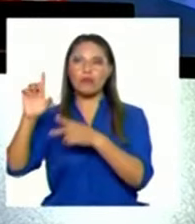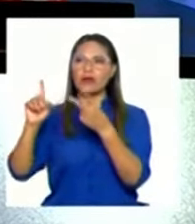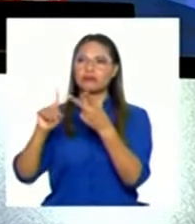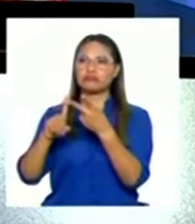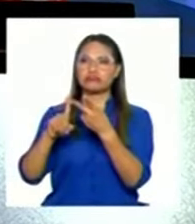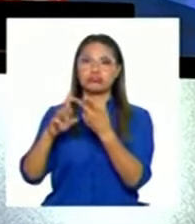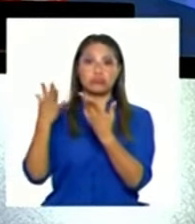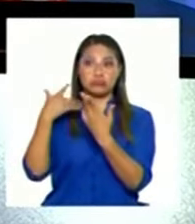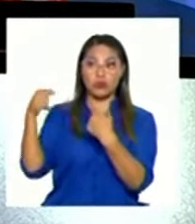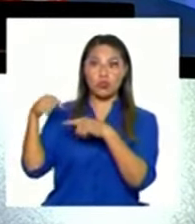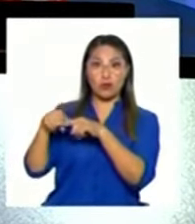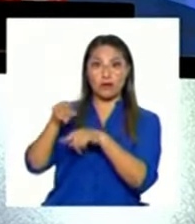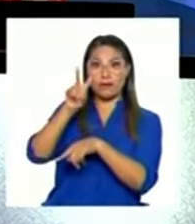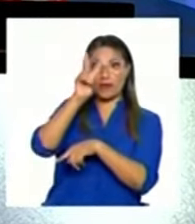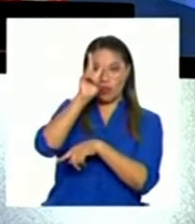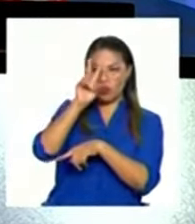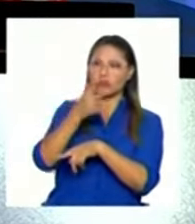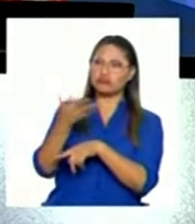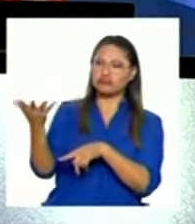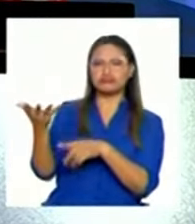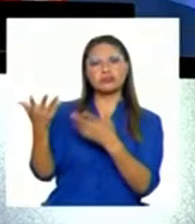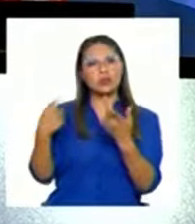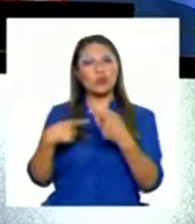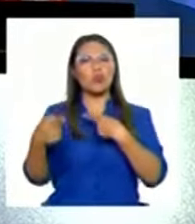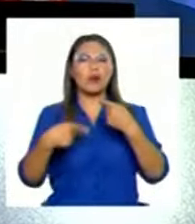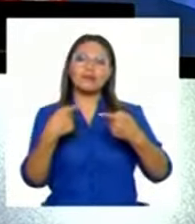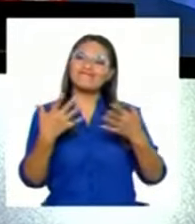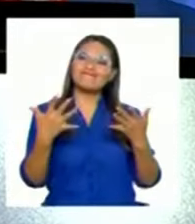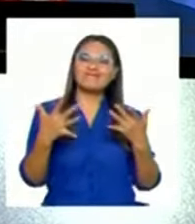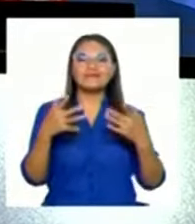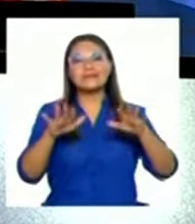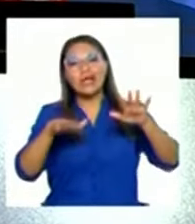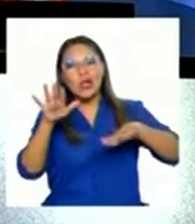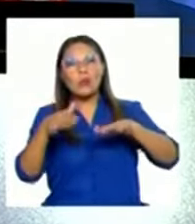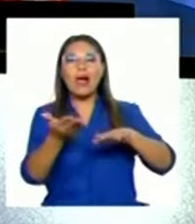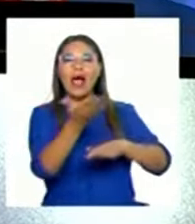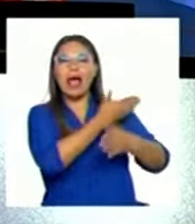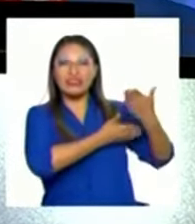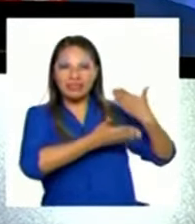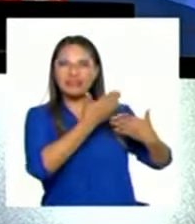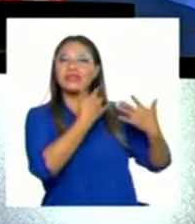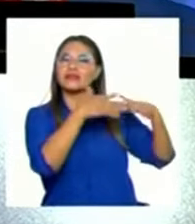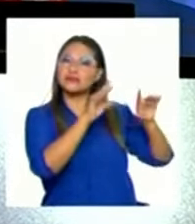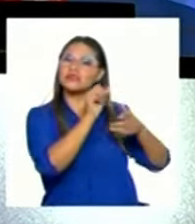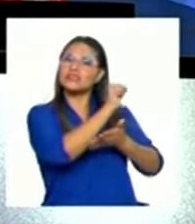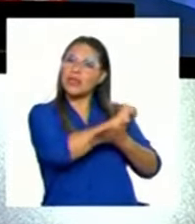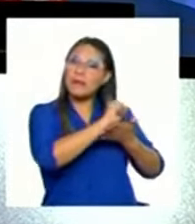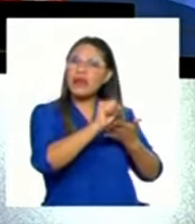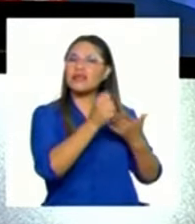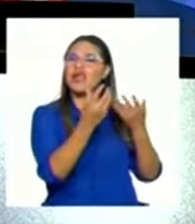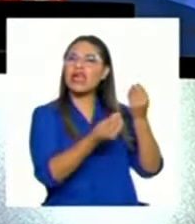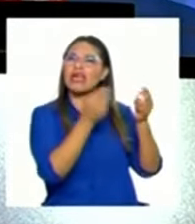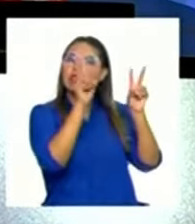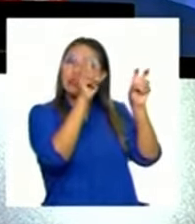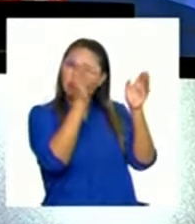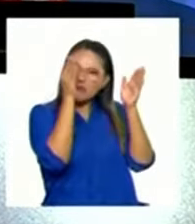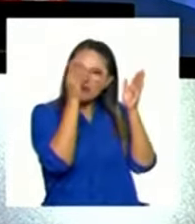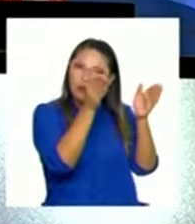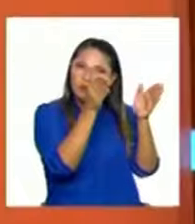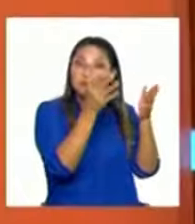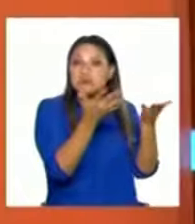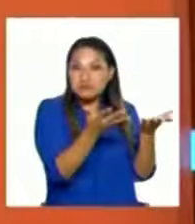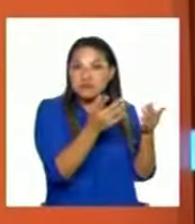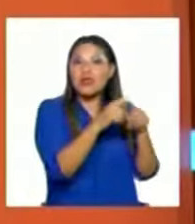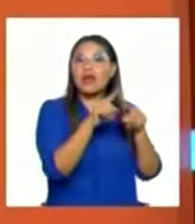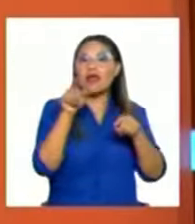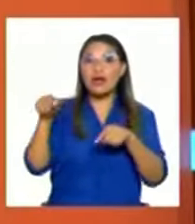especial en el pueblo peruano, donde se van pues perdiendo algunos significados, ¿no?, de la Semana Santa. Así es, en el programa Diálogo Abierto